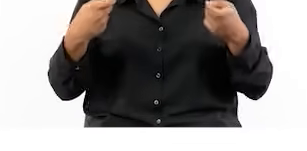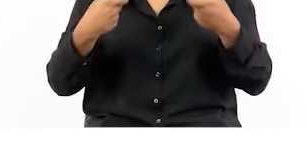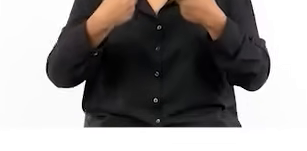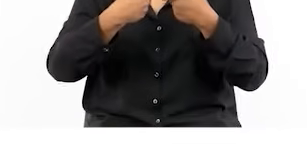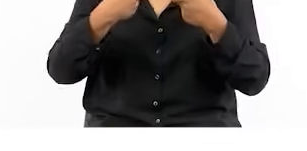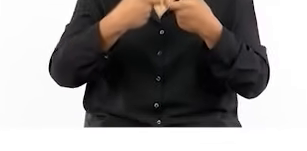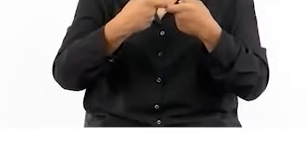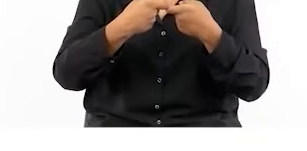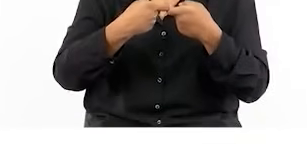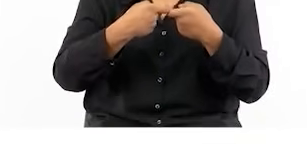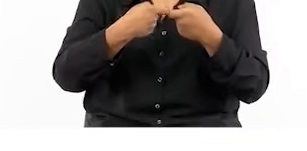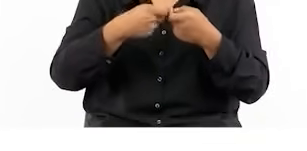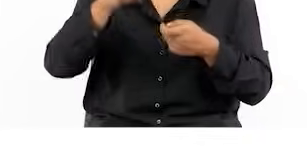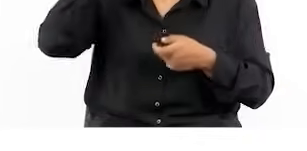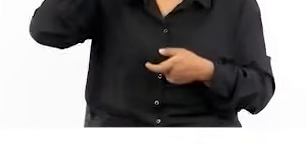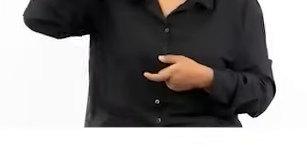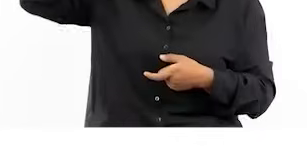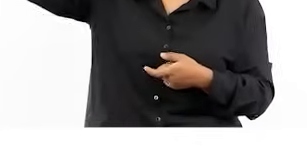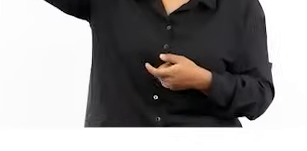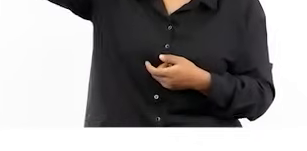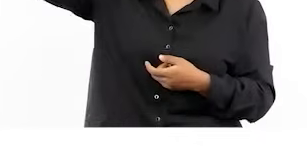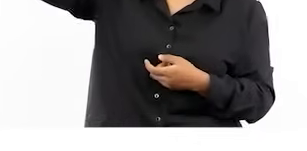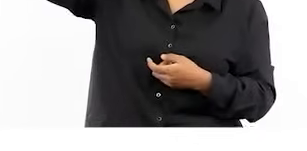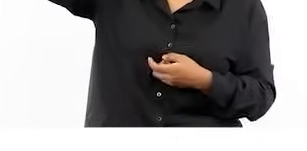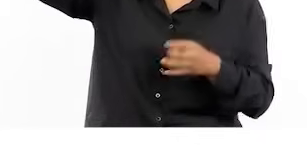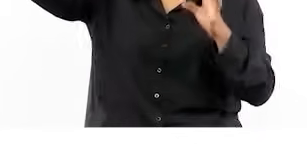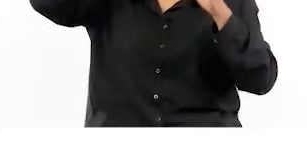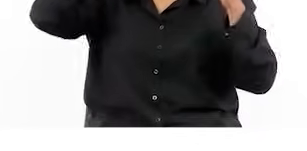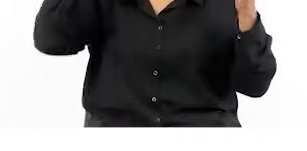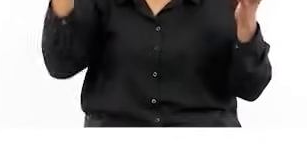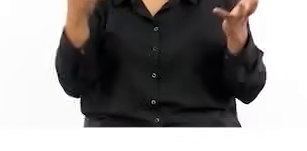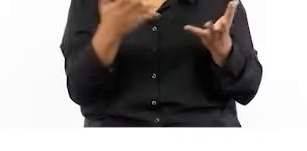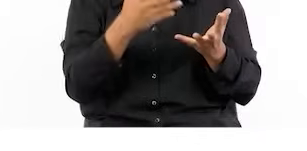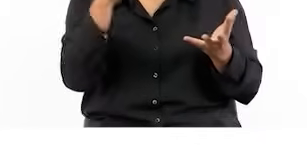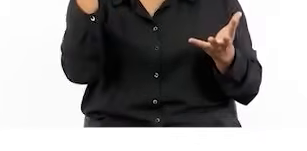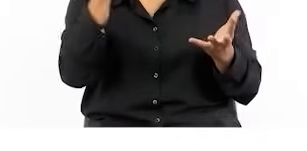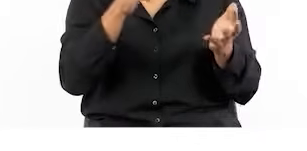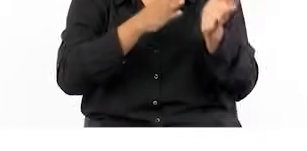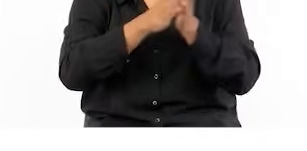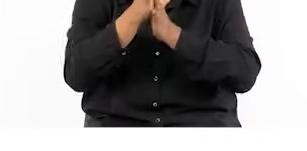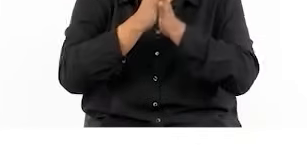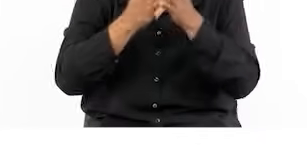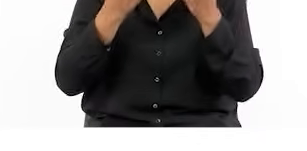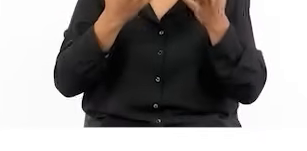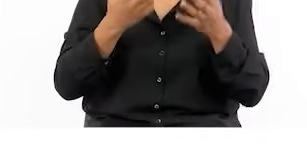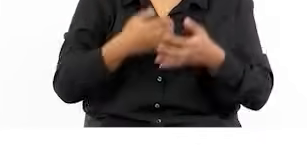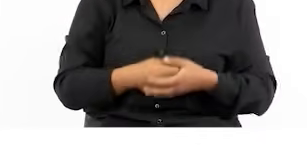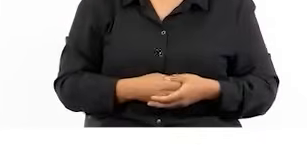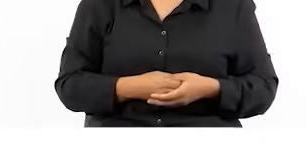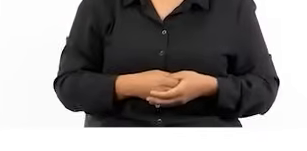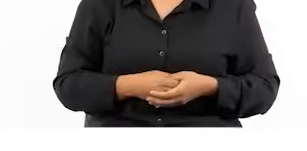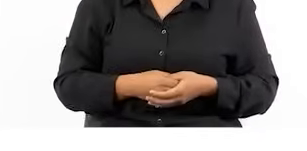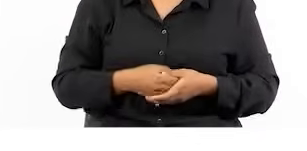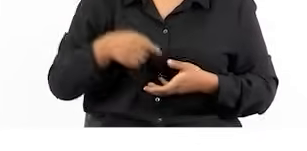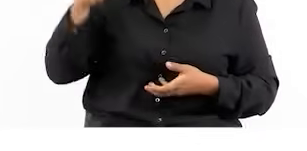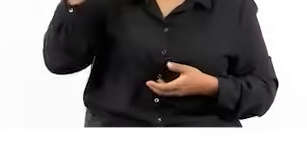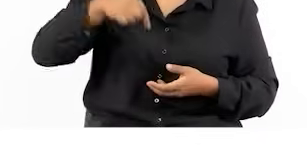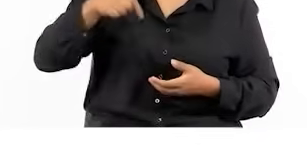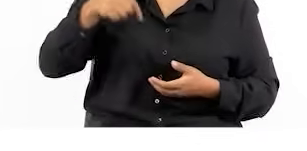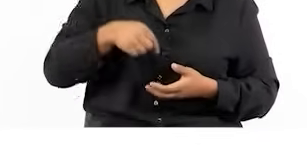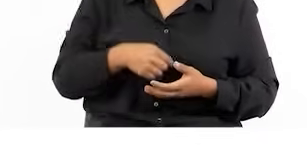a las fuerzas de atracción gravitatoria que producen la Luna y el Sol sobre nuestro planeta. Es